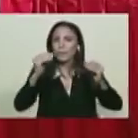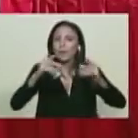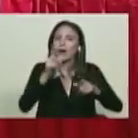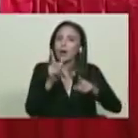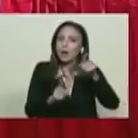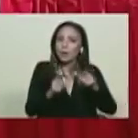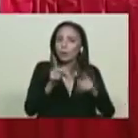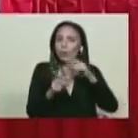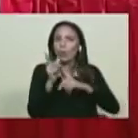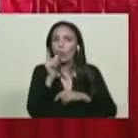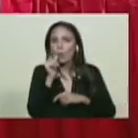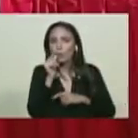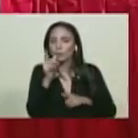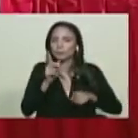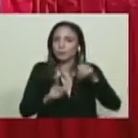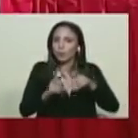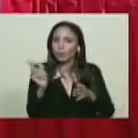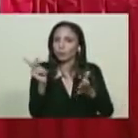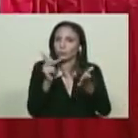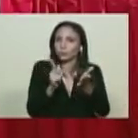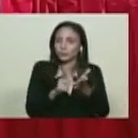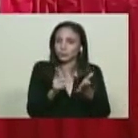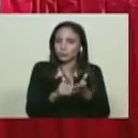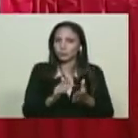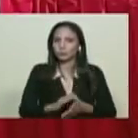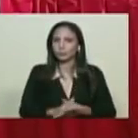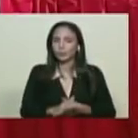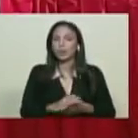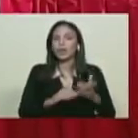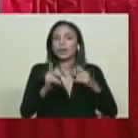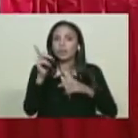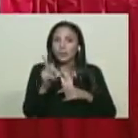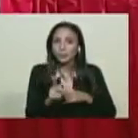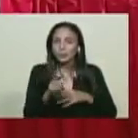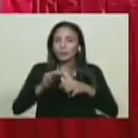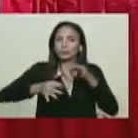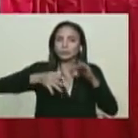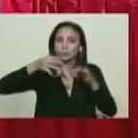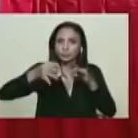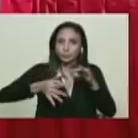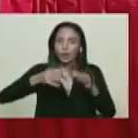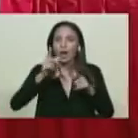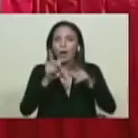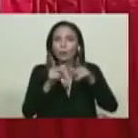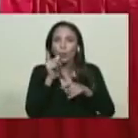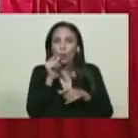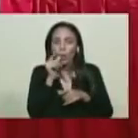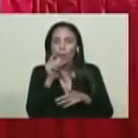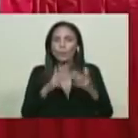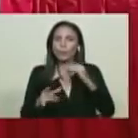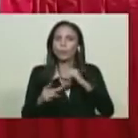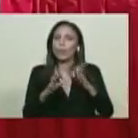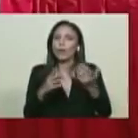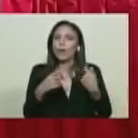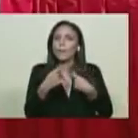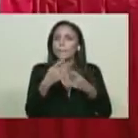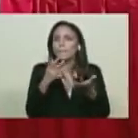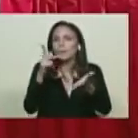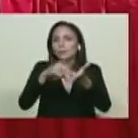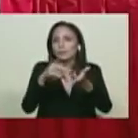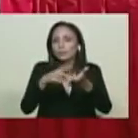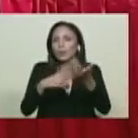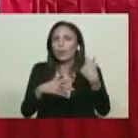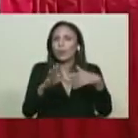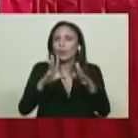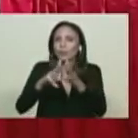ellos ya habían sido denunciados por WikiLeaks como colaboradores de los